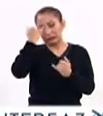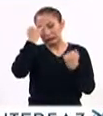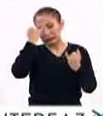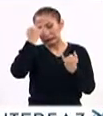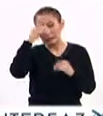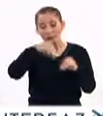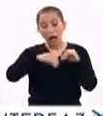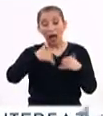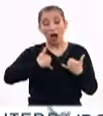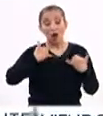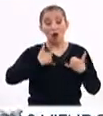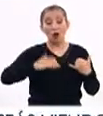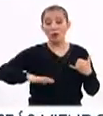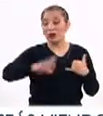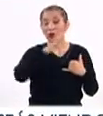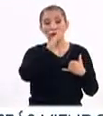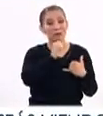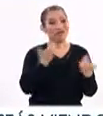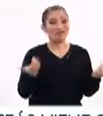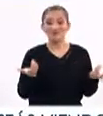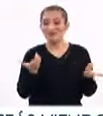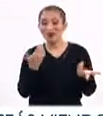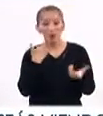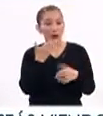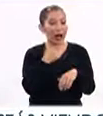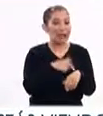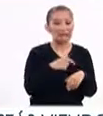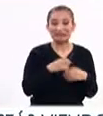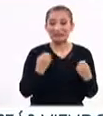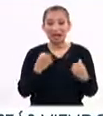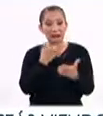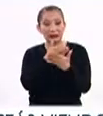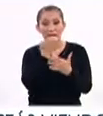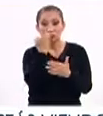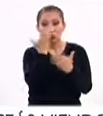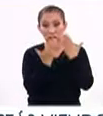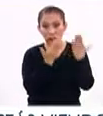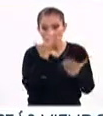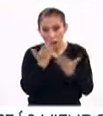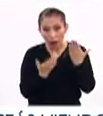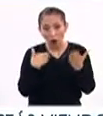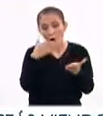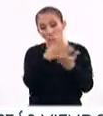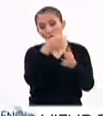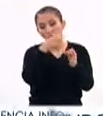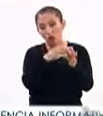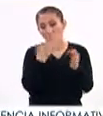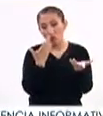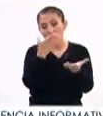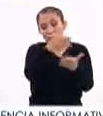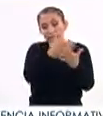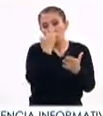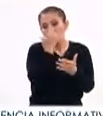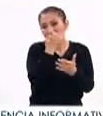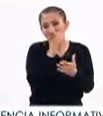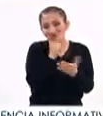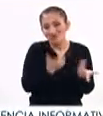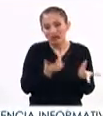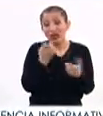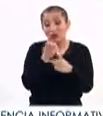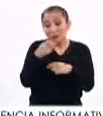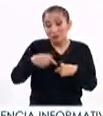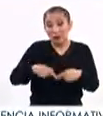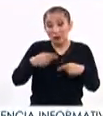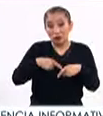para jóvenes que no pueden o no tienen acceso a una escuela o que no pueden acudir presencialmente a ella, ¿no? Entonces, para